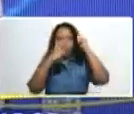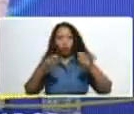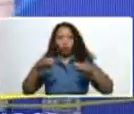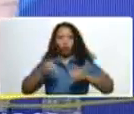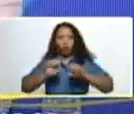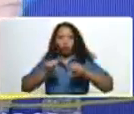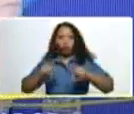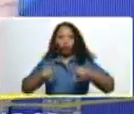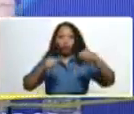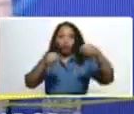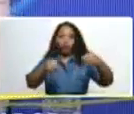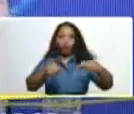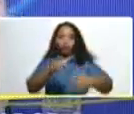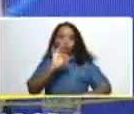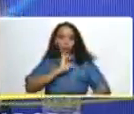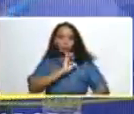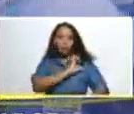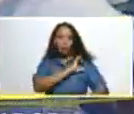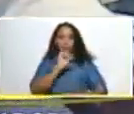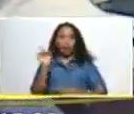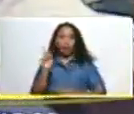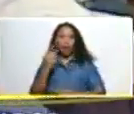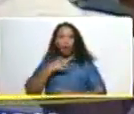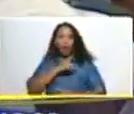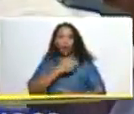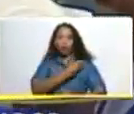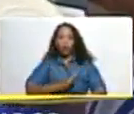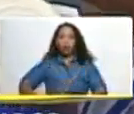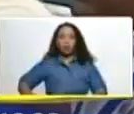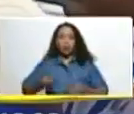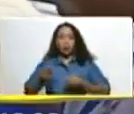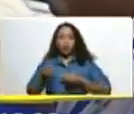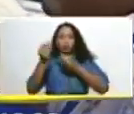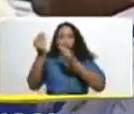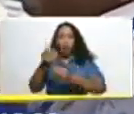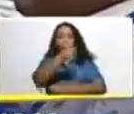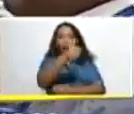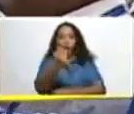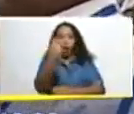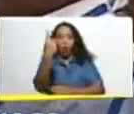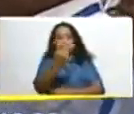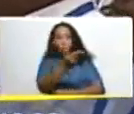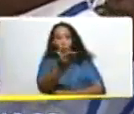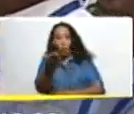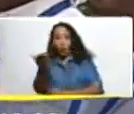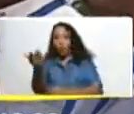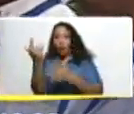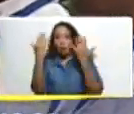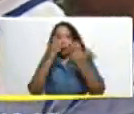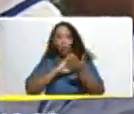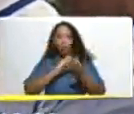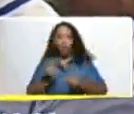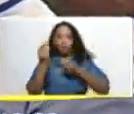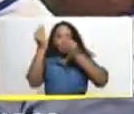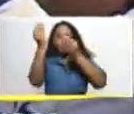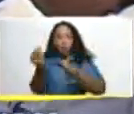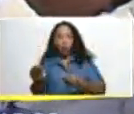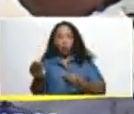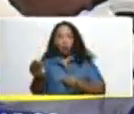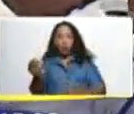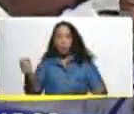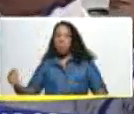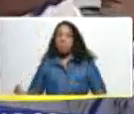presente que nuestro presidente le entregó a cada uno de ustedes en sus manos. Por primera